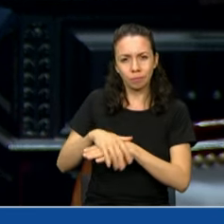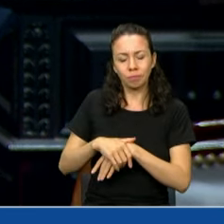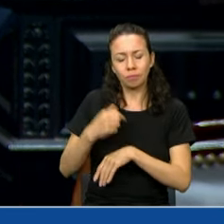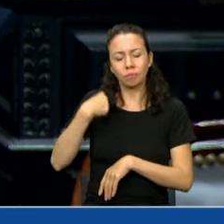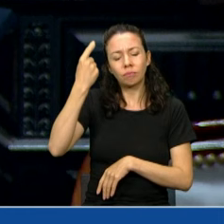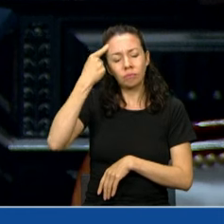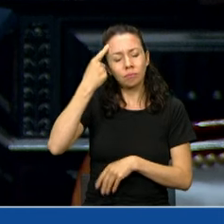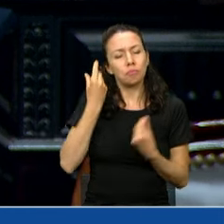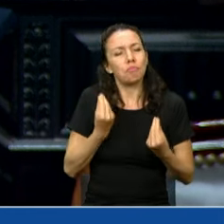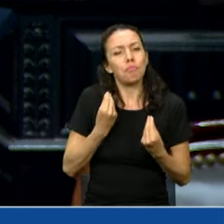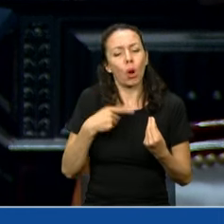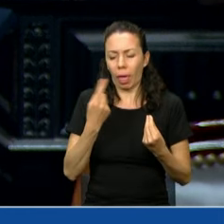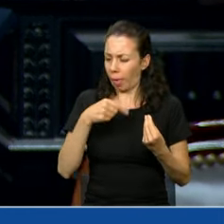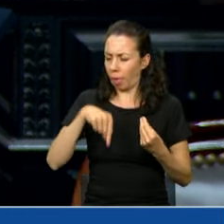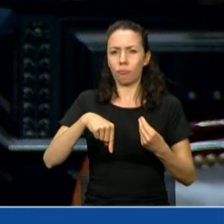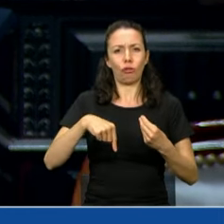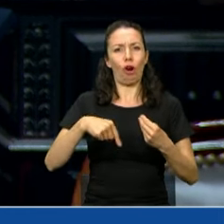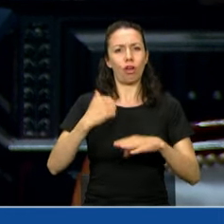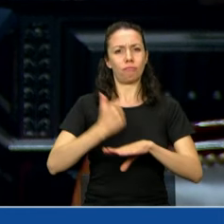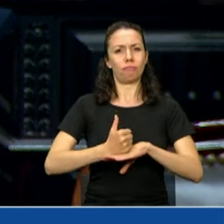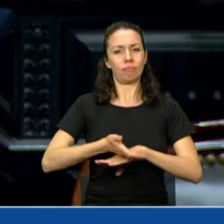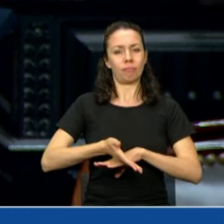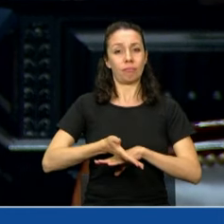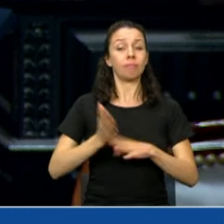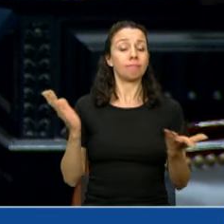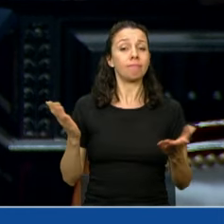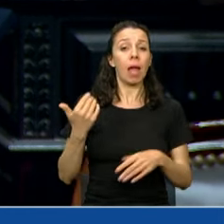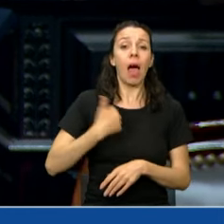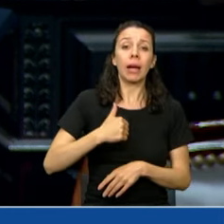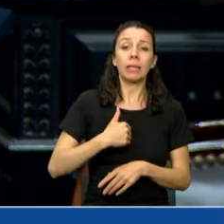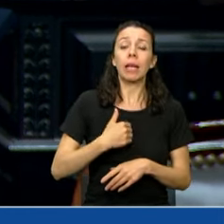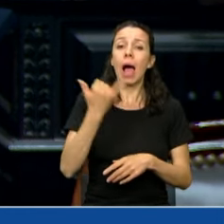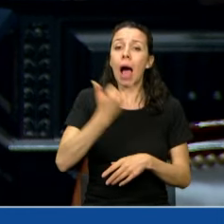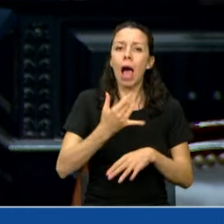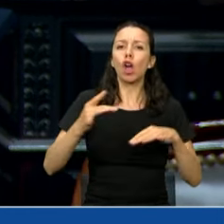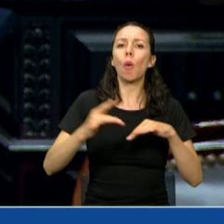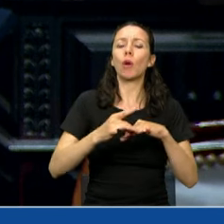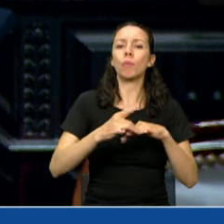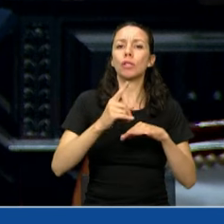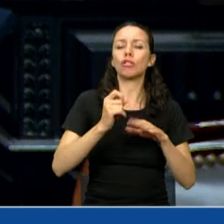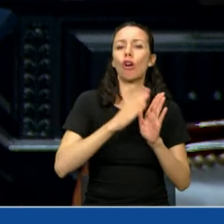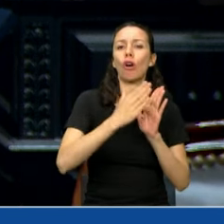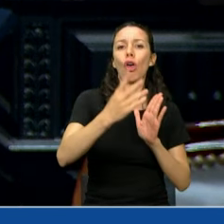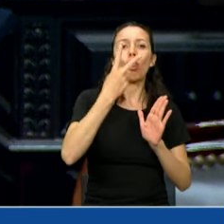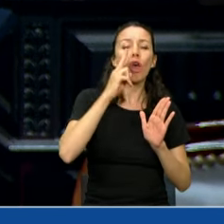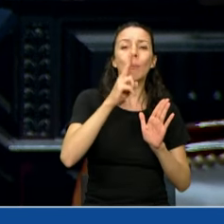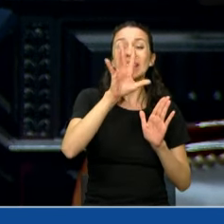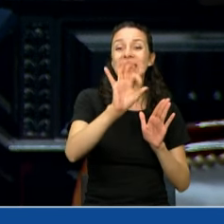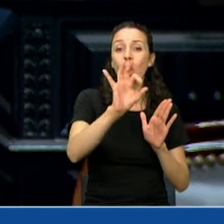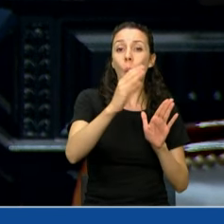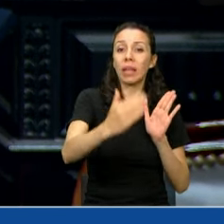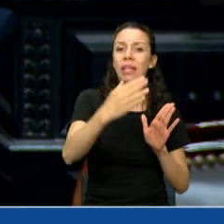aquí digo la Argentina tiene un compromiso de alcanzar de ser carbono neutral para el año 2050 y camino a esa